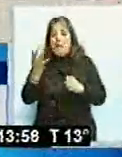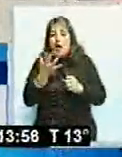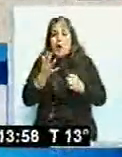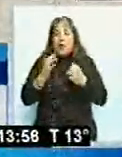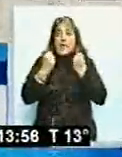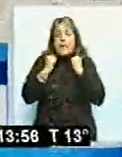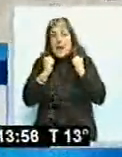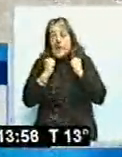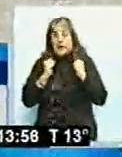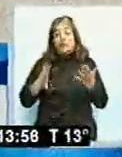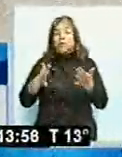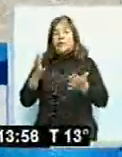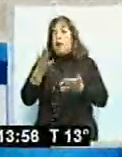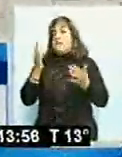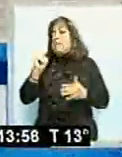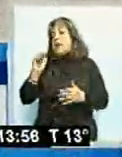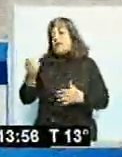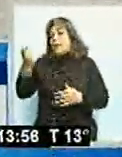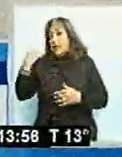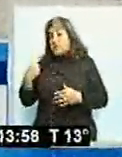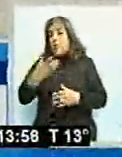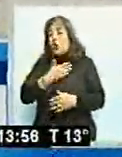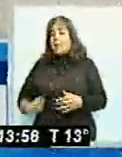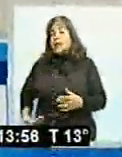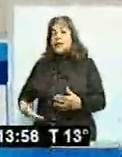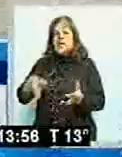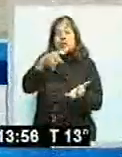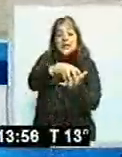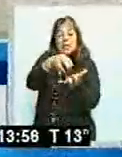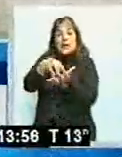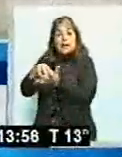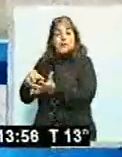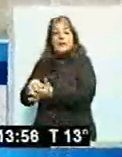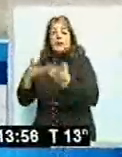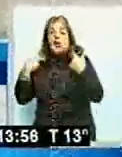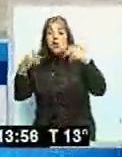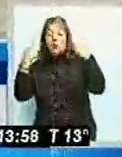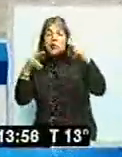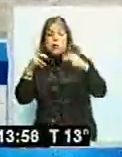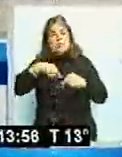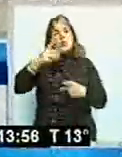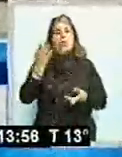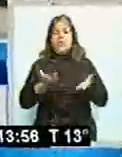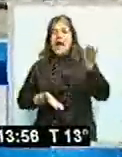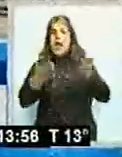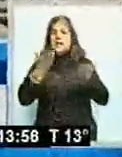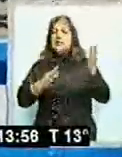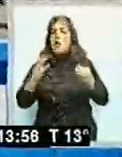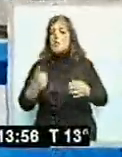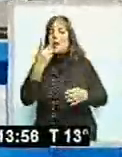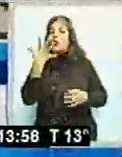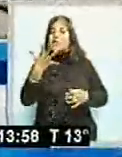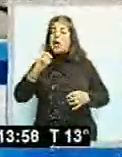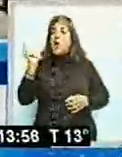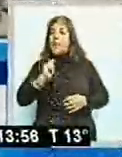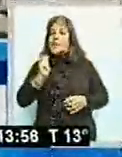El pasado día martes estuvimos reunidos con los presidentes de las cámaras turísticas de la provincia, donde hicimos un balance de los primeros 5 meses y